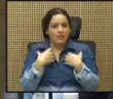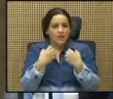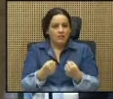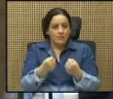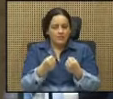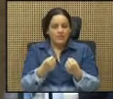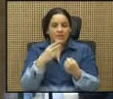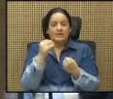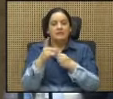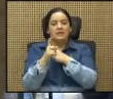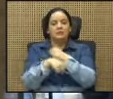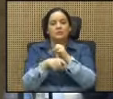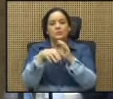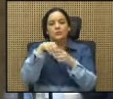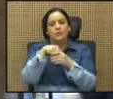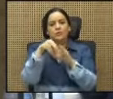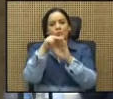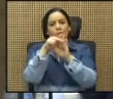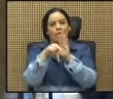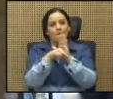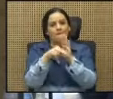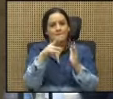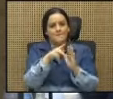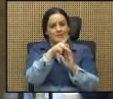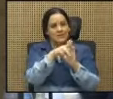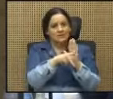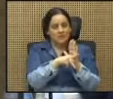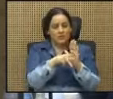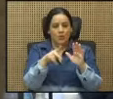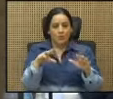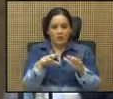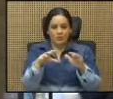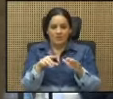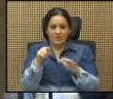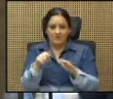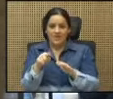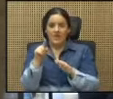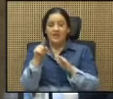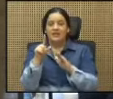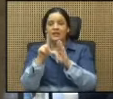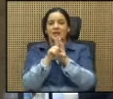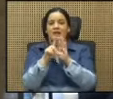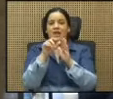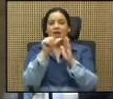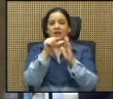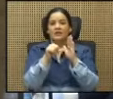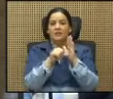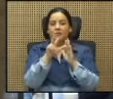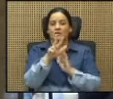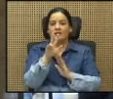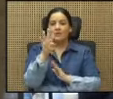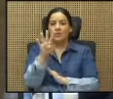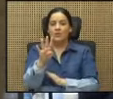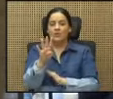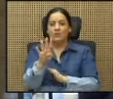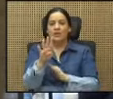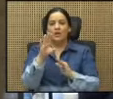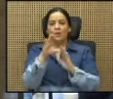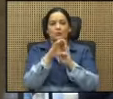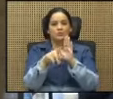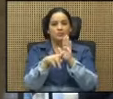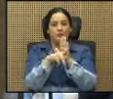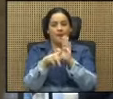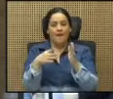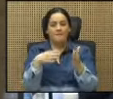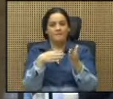de la normativa el principio de irretroactividad de la ley del artículo 34 de la Constitución Política,